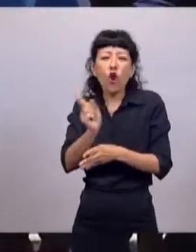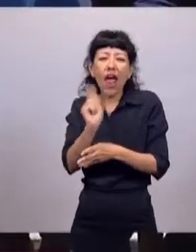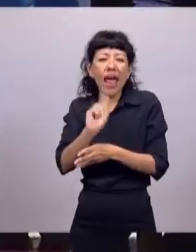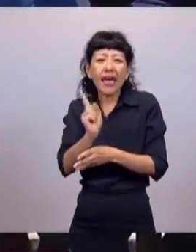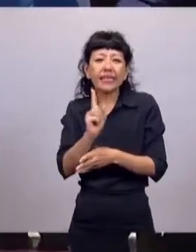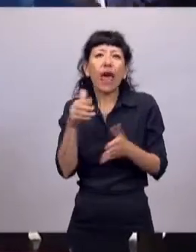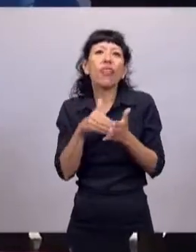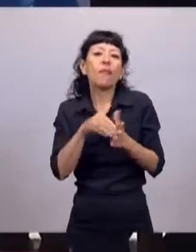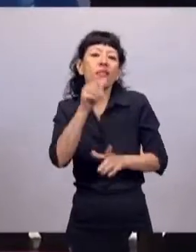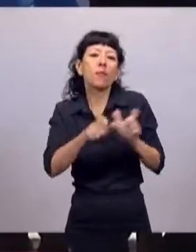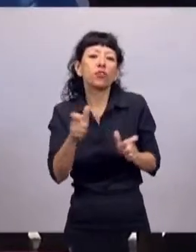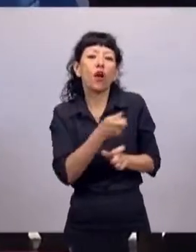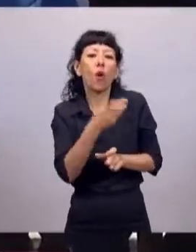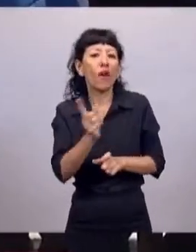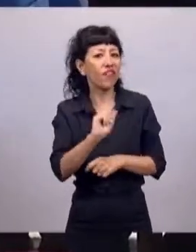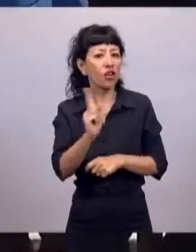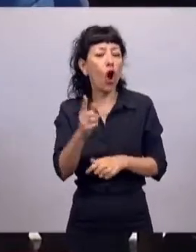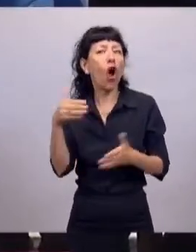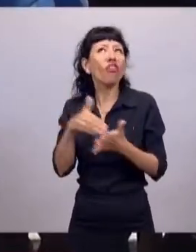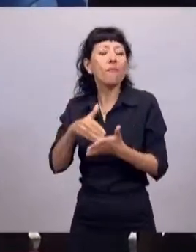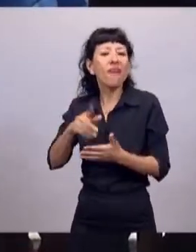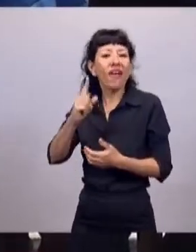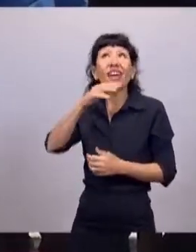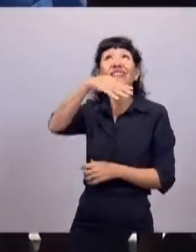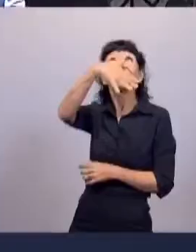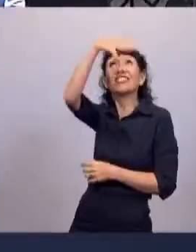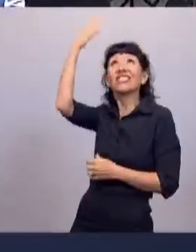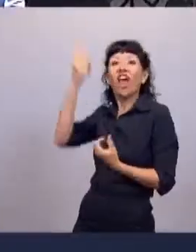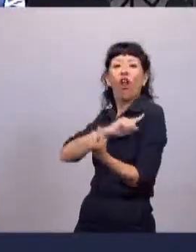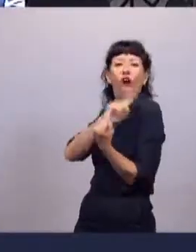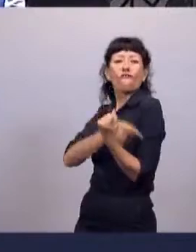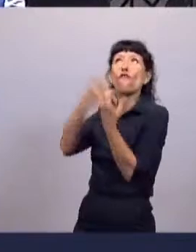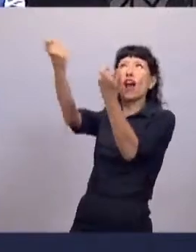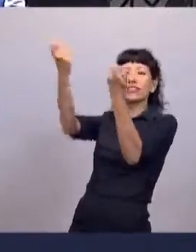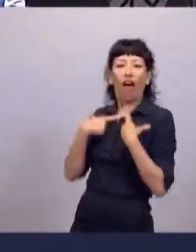sino de las fuerzas que vienen del cielo.